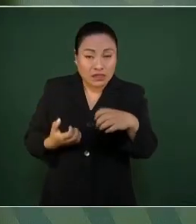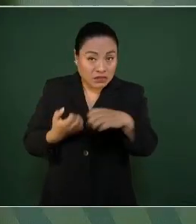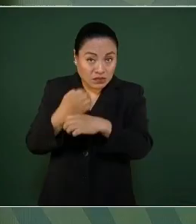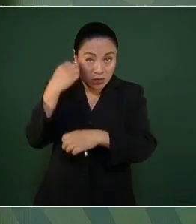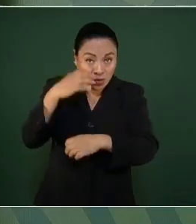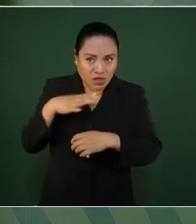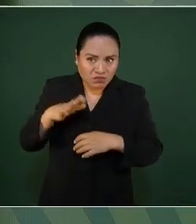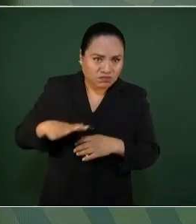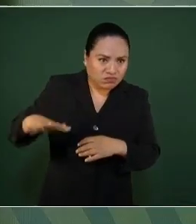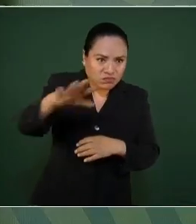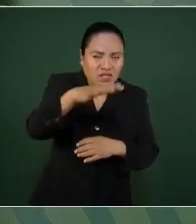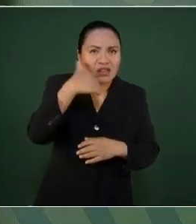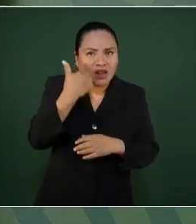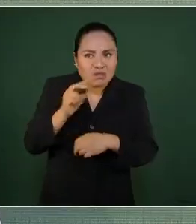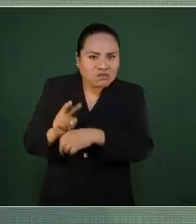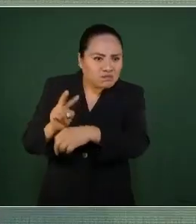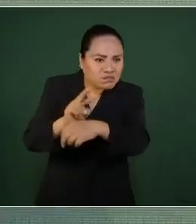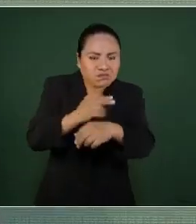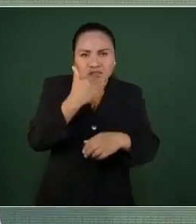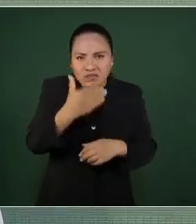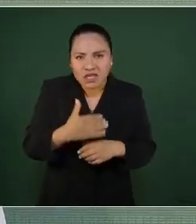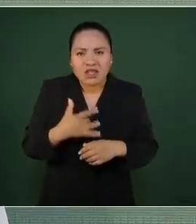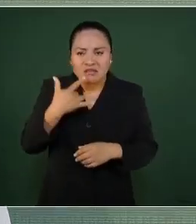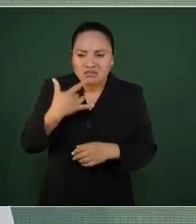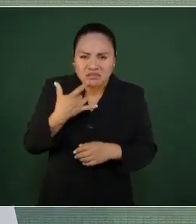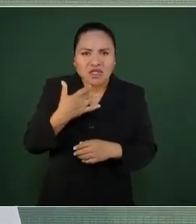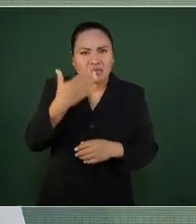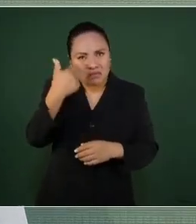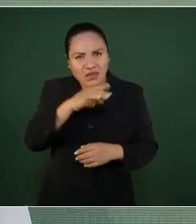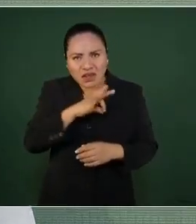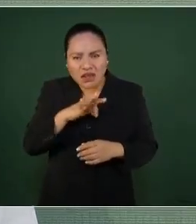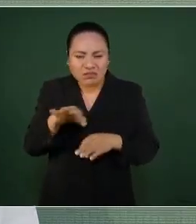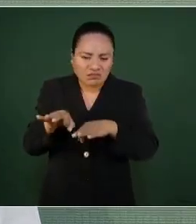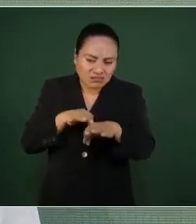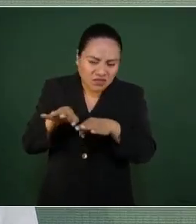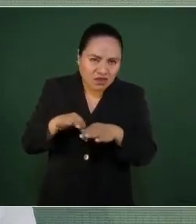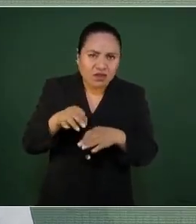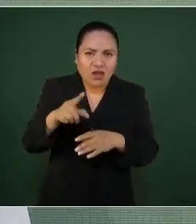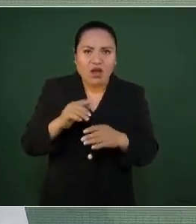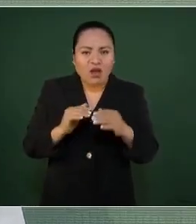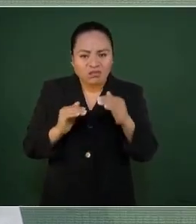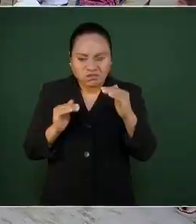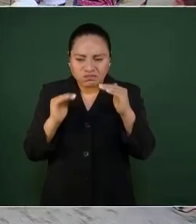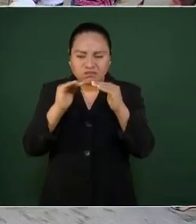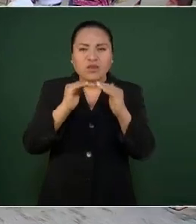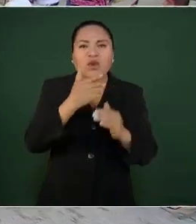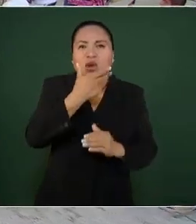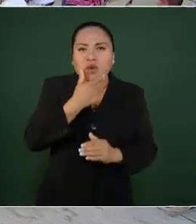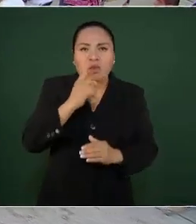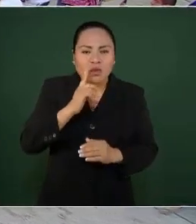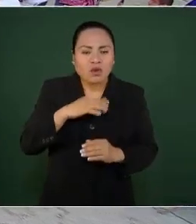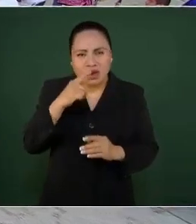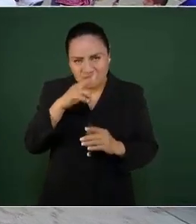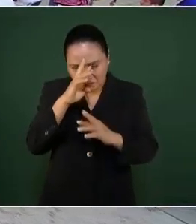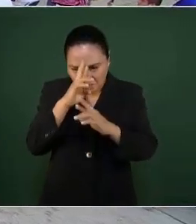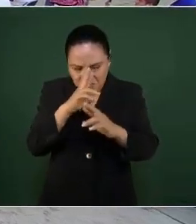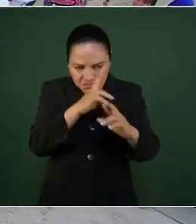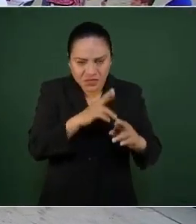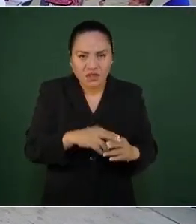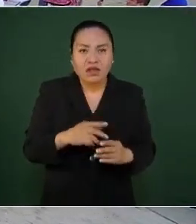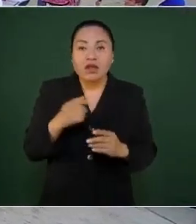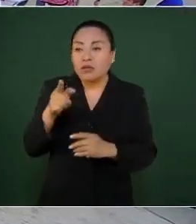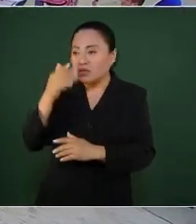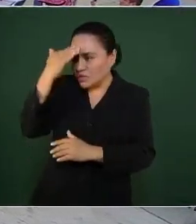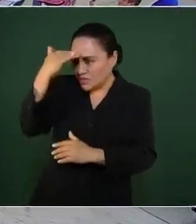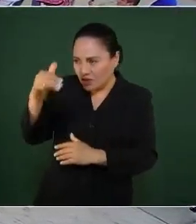tenido avances sustanciales en la lucha contra la violencia de género. De igual manera, sabemos la importancia que